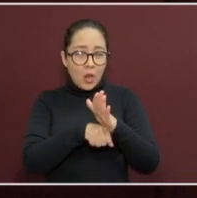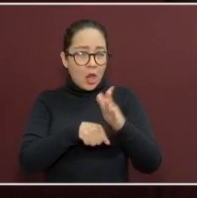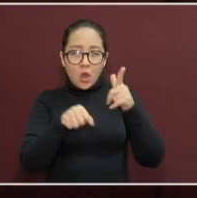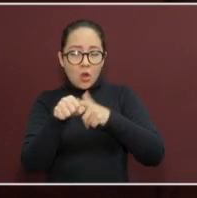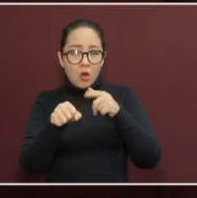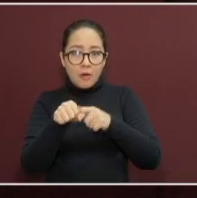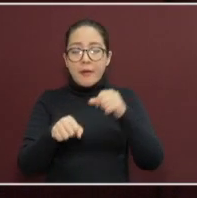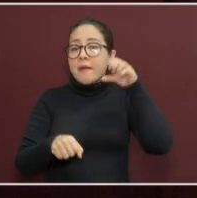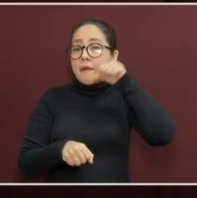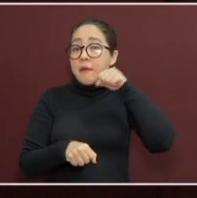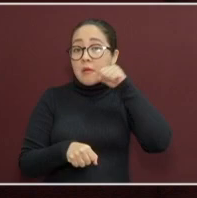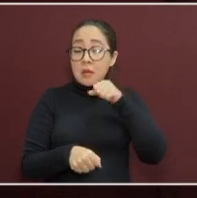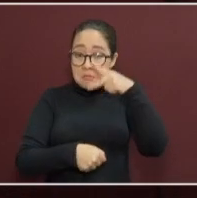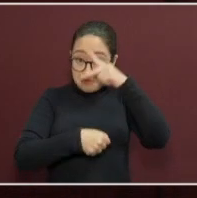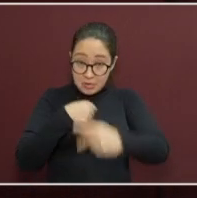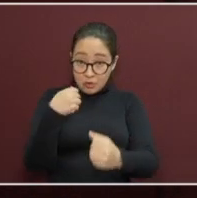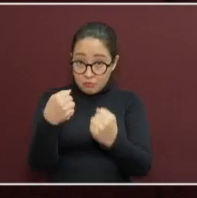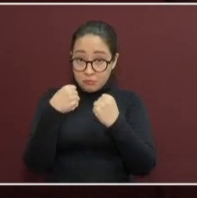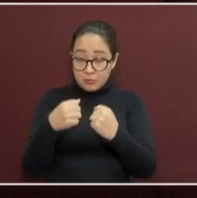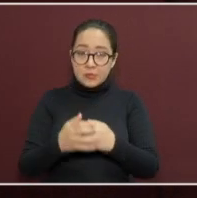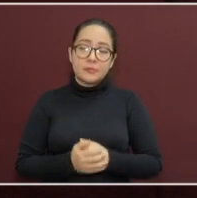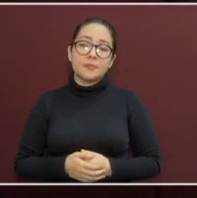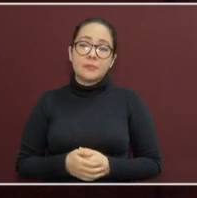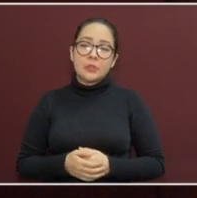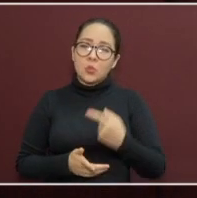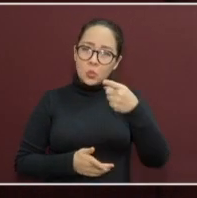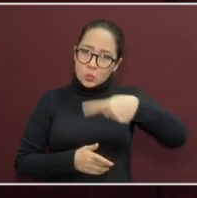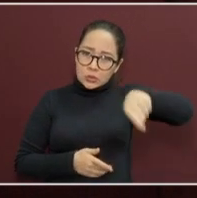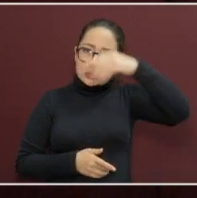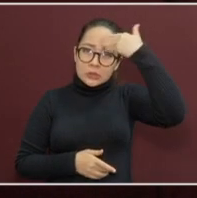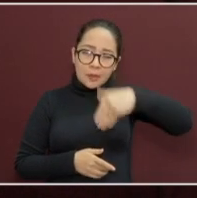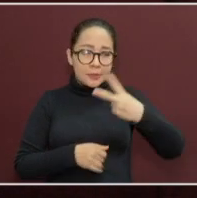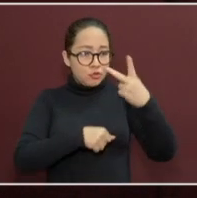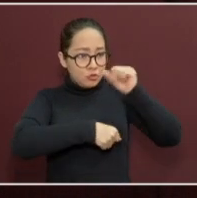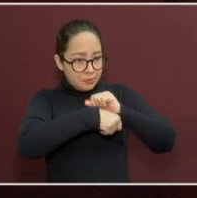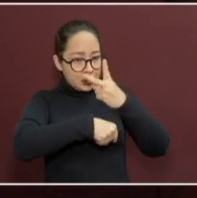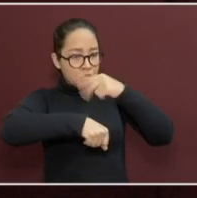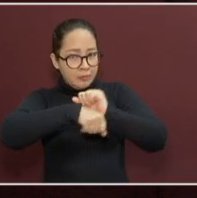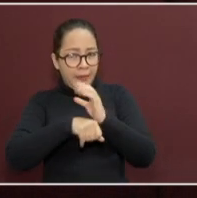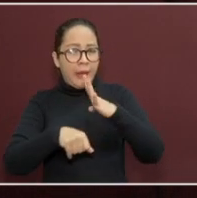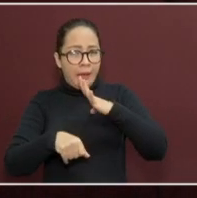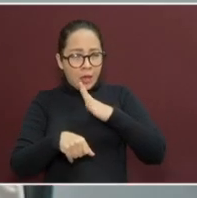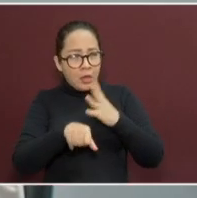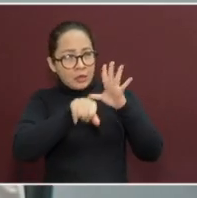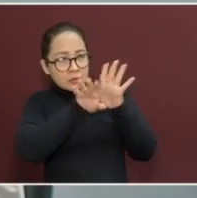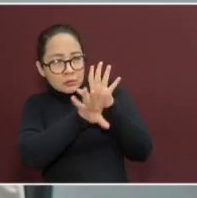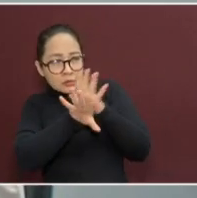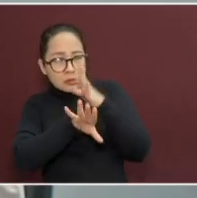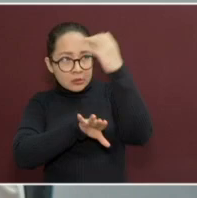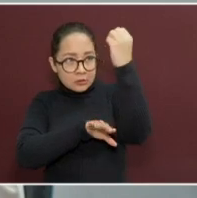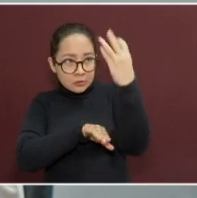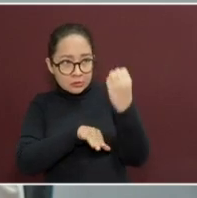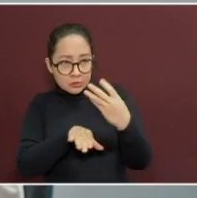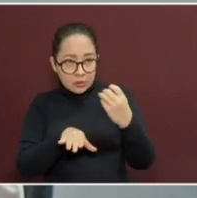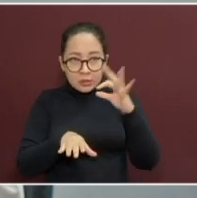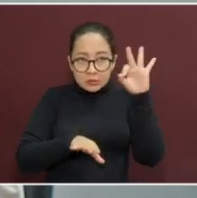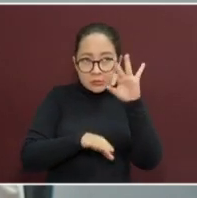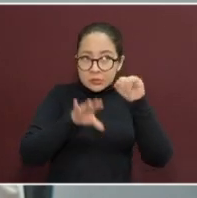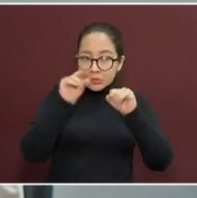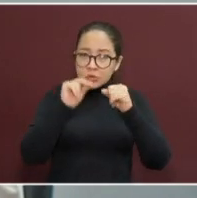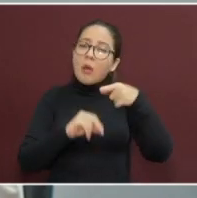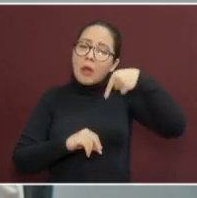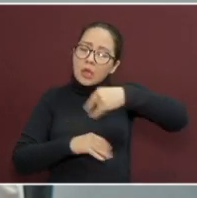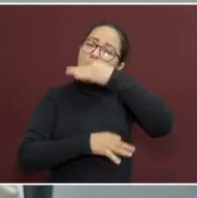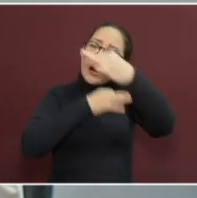naranja ustedes saben que cada dos semanas actualizamos el semáforo de riesgo y les informamos en este espacio los